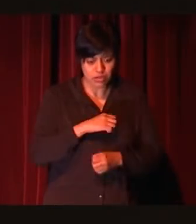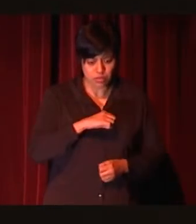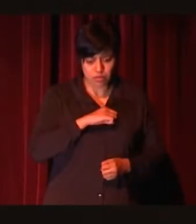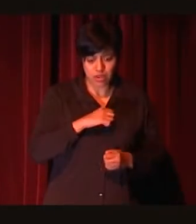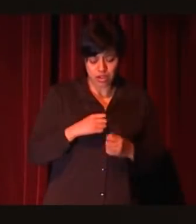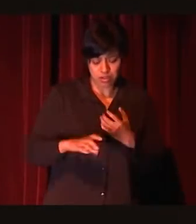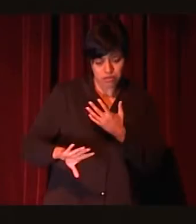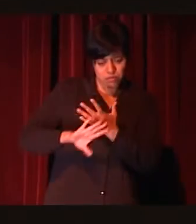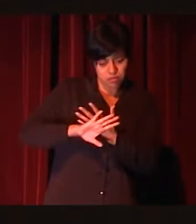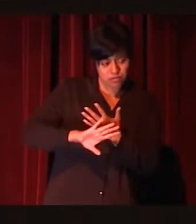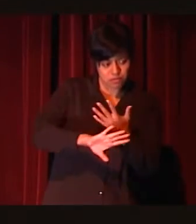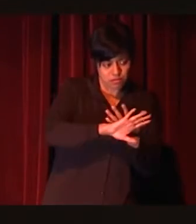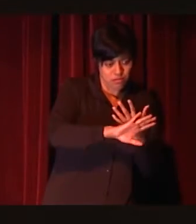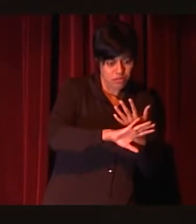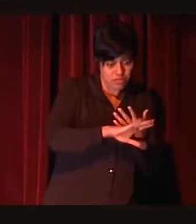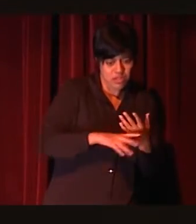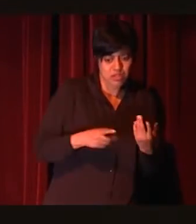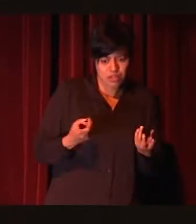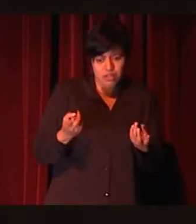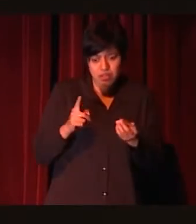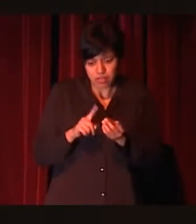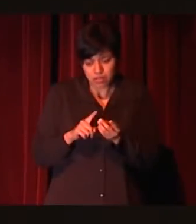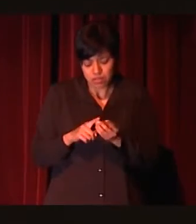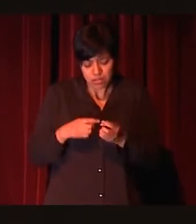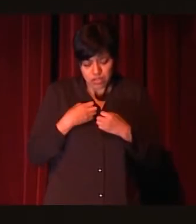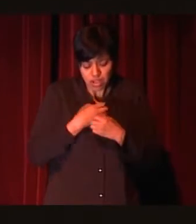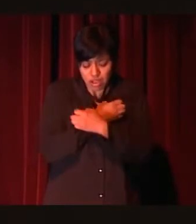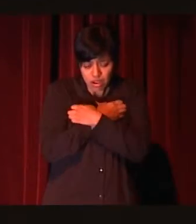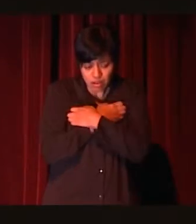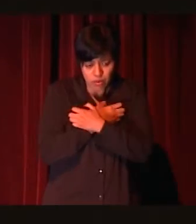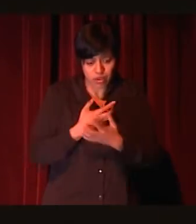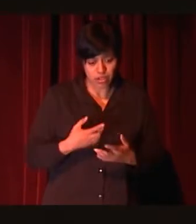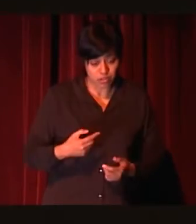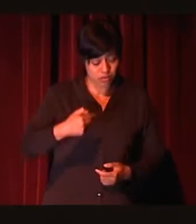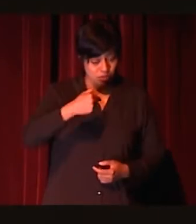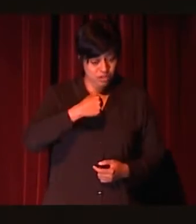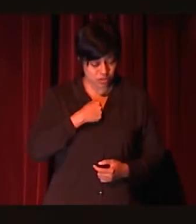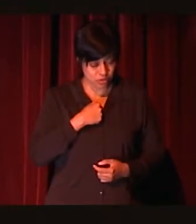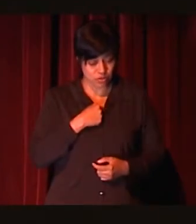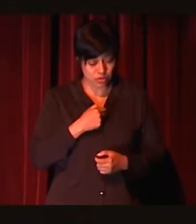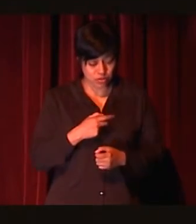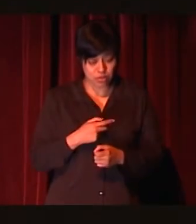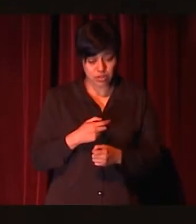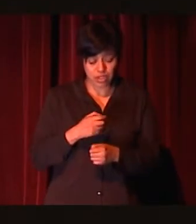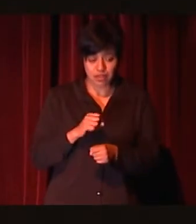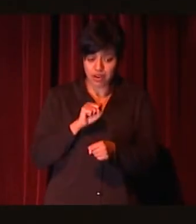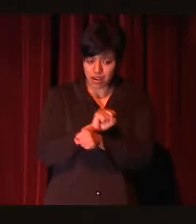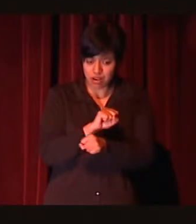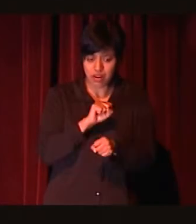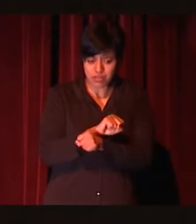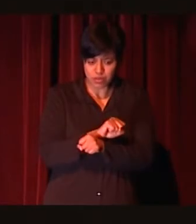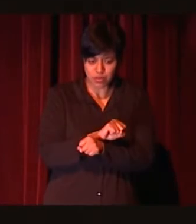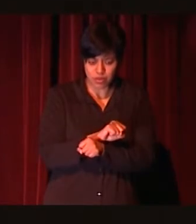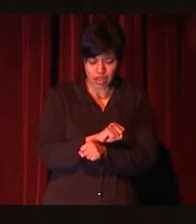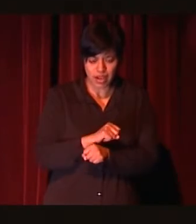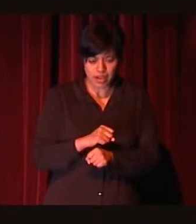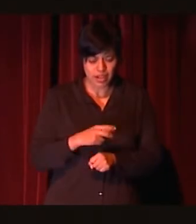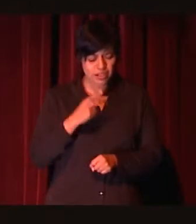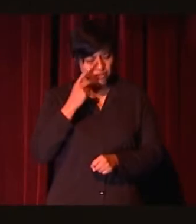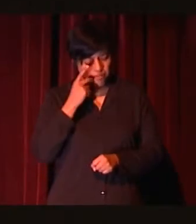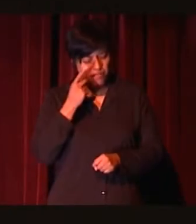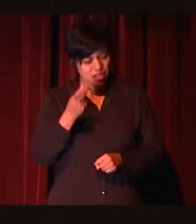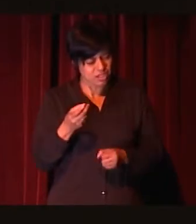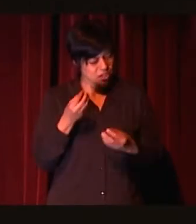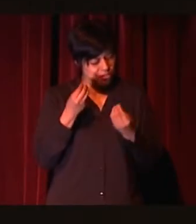mujeres que han vivido violencia sexual cuando yo estaba en prepa y bueno y en secundaria también decía muchas cosas